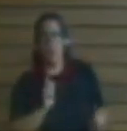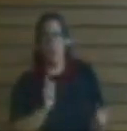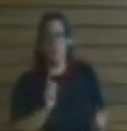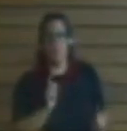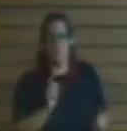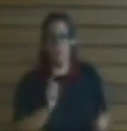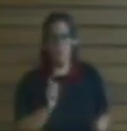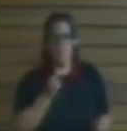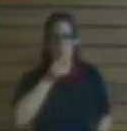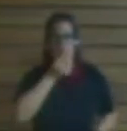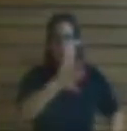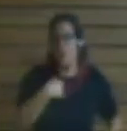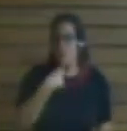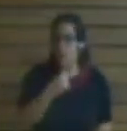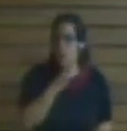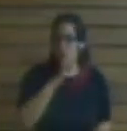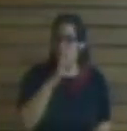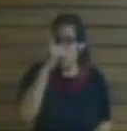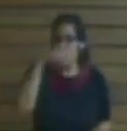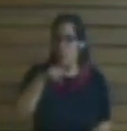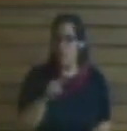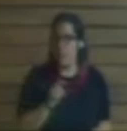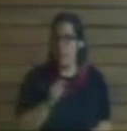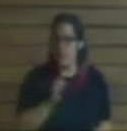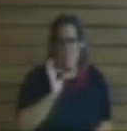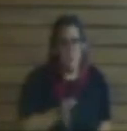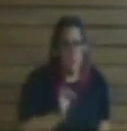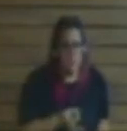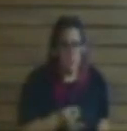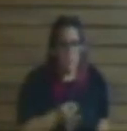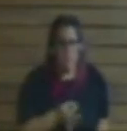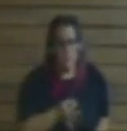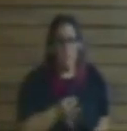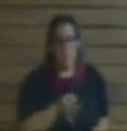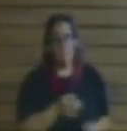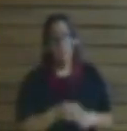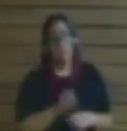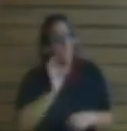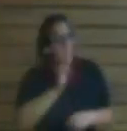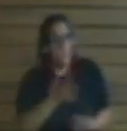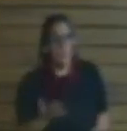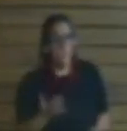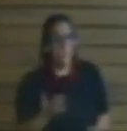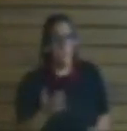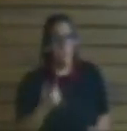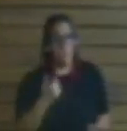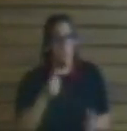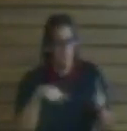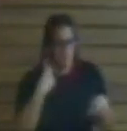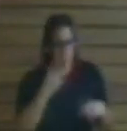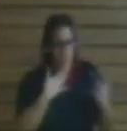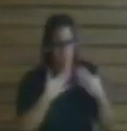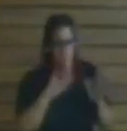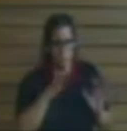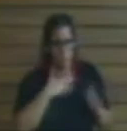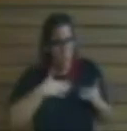No me haga desvelar la fuente, porque si se lo digo es por algo. Eso es verdad, señora Barcos. Eso es verdad. Eso es verdad y lo hacemos bueno, si quiere, después.